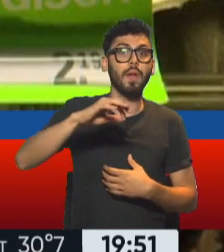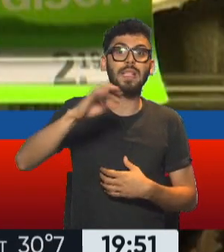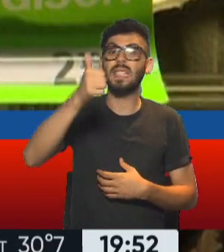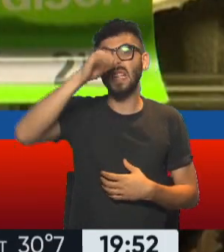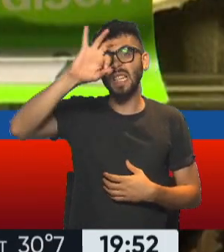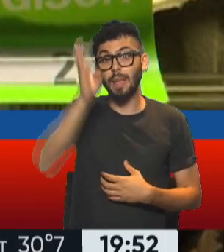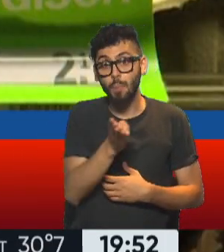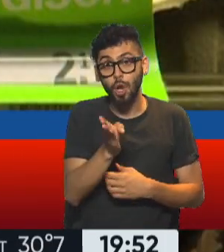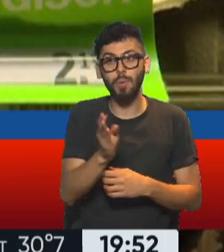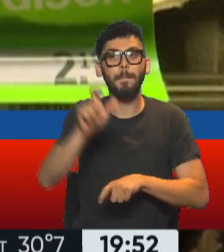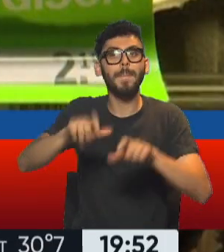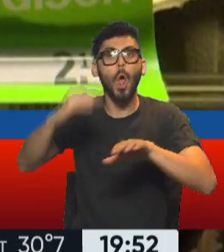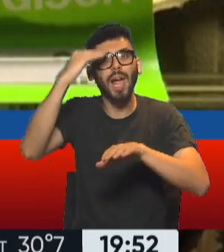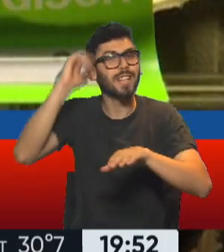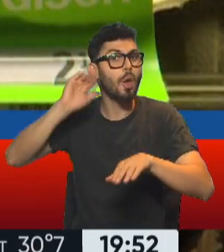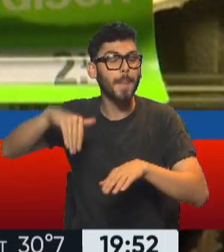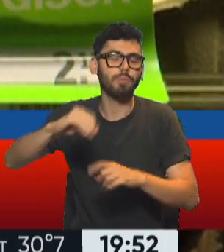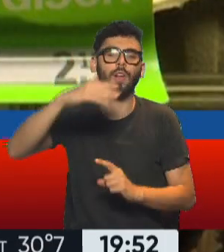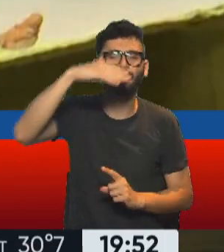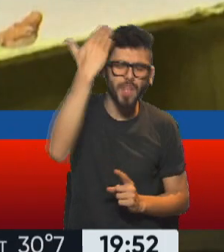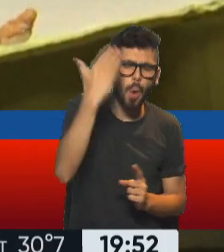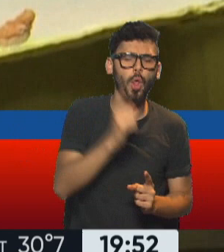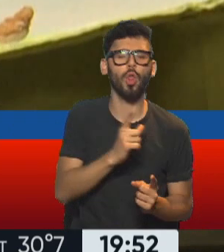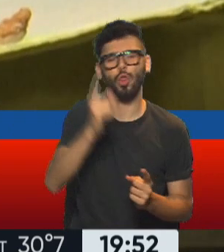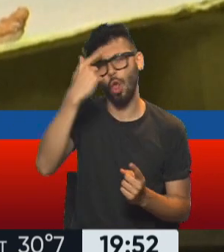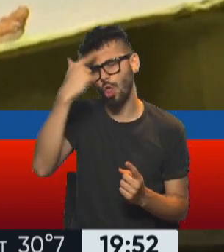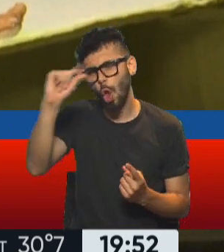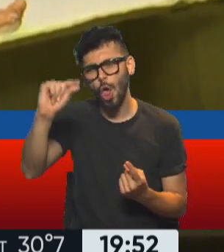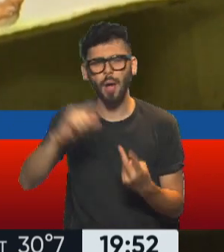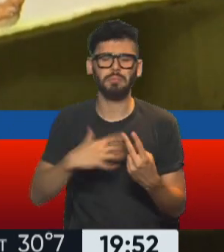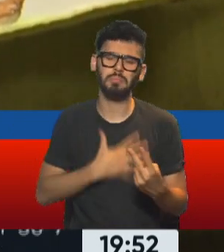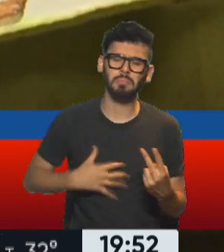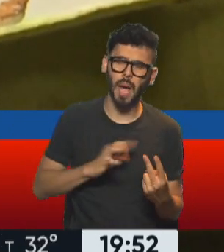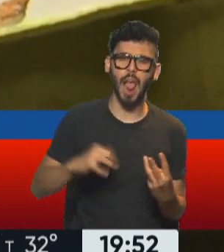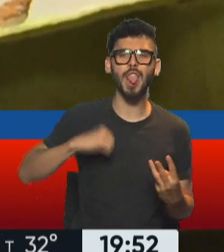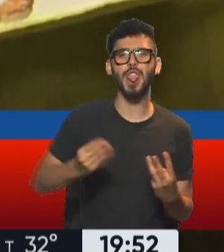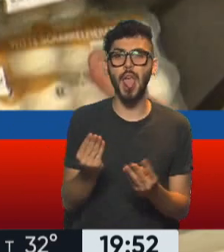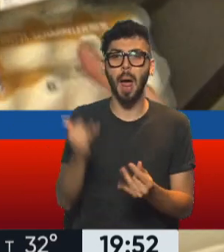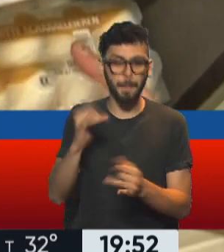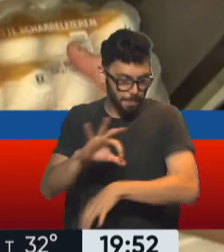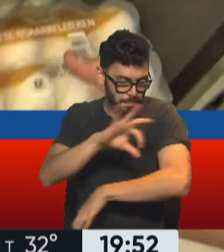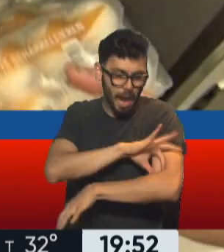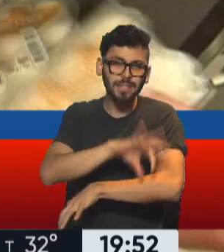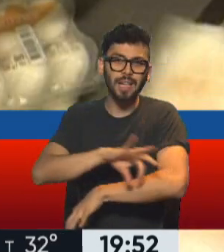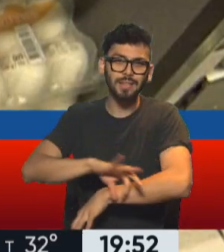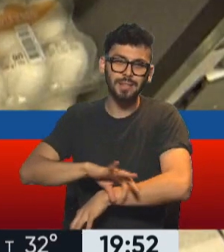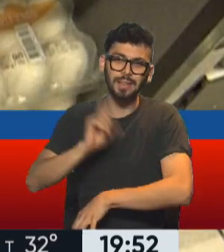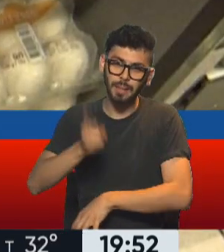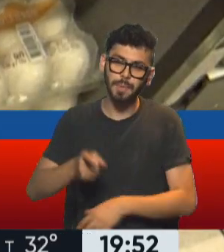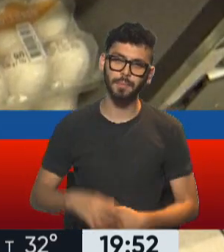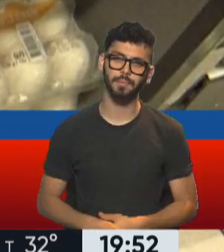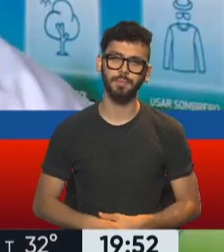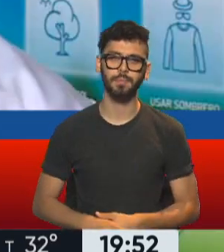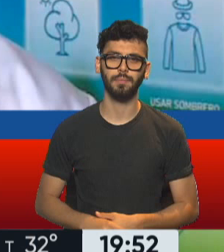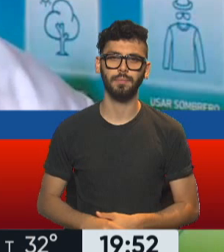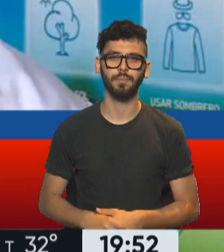con síntomas que van desde la fiebre, dolor de cabeza, malestar general, diarrea y manchas en la piel. El control de un brote se